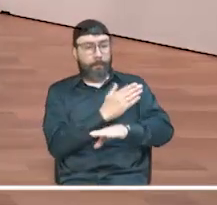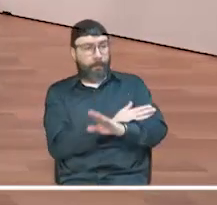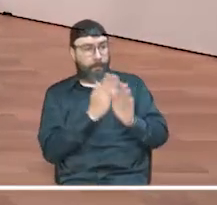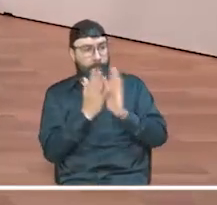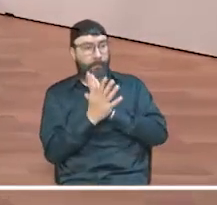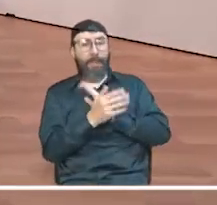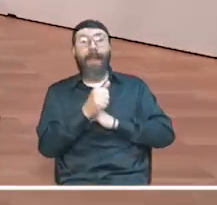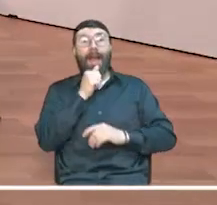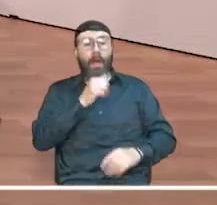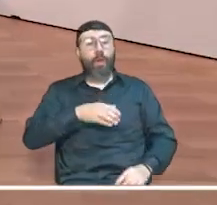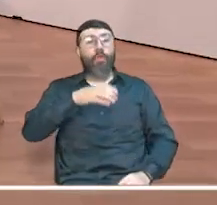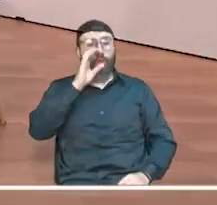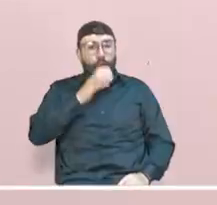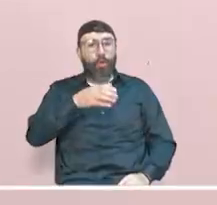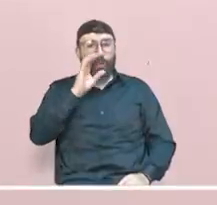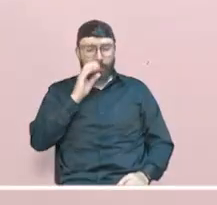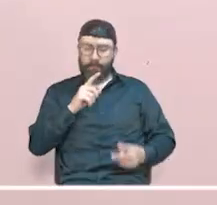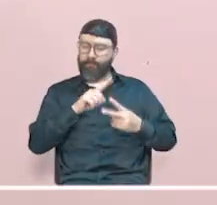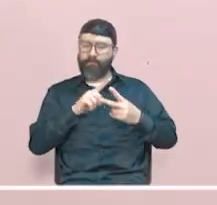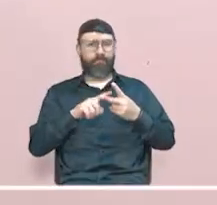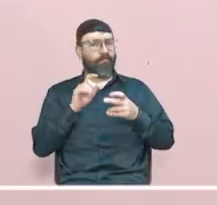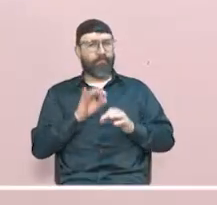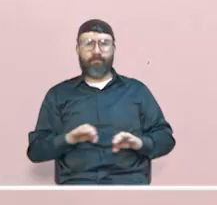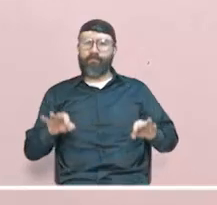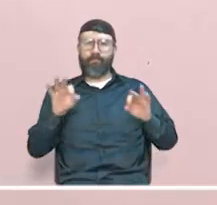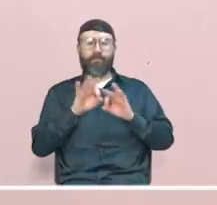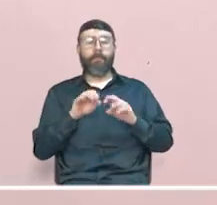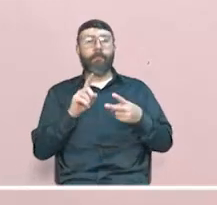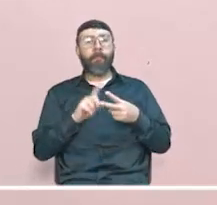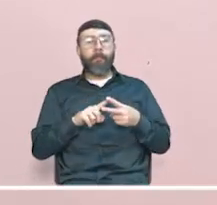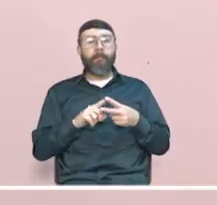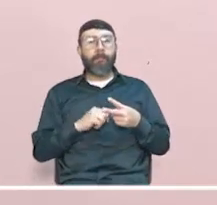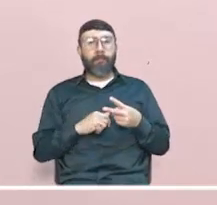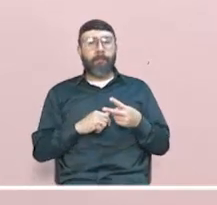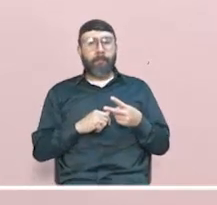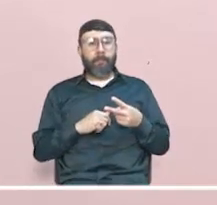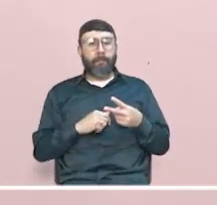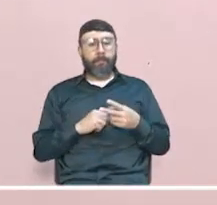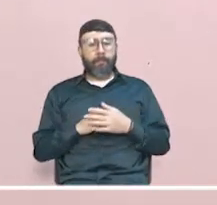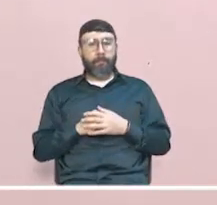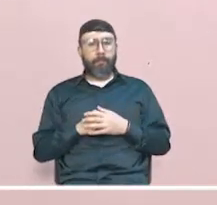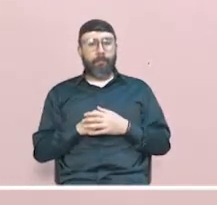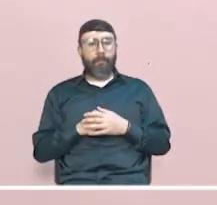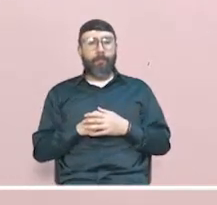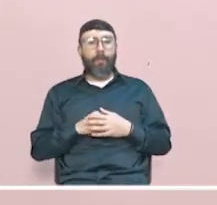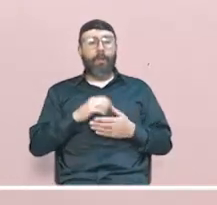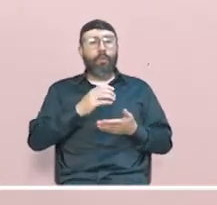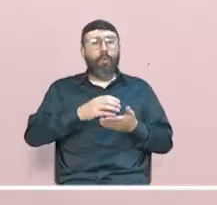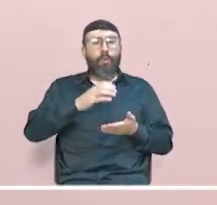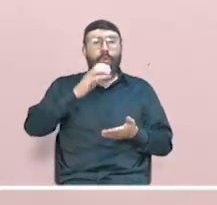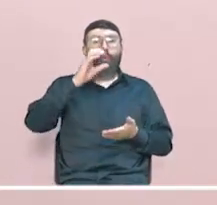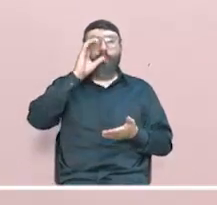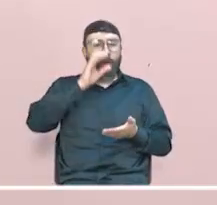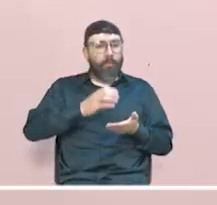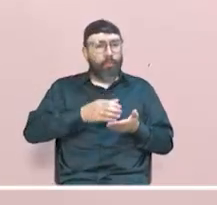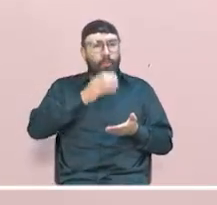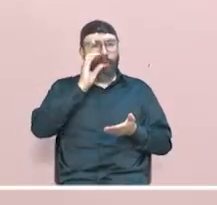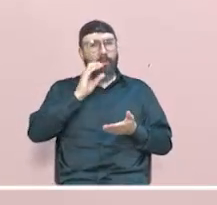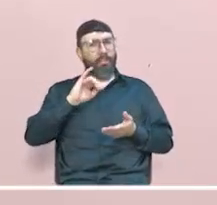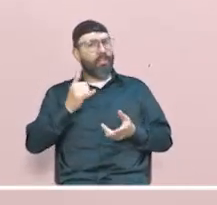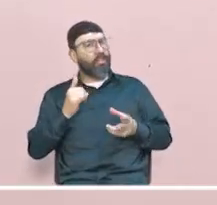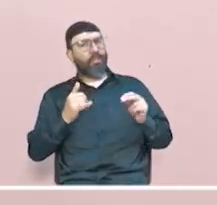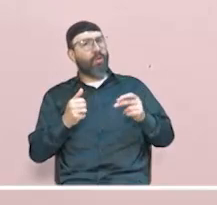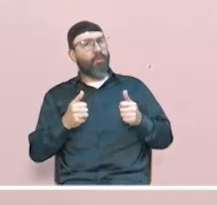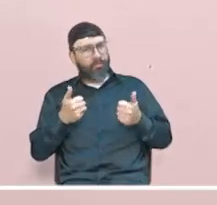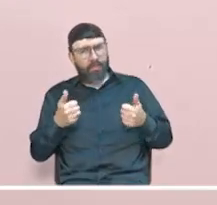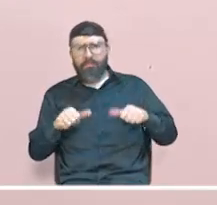hidratación, 2 puntos específicos. La inquietud si la hidratación con agua sirve o no sirve. Y